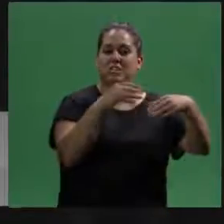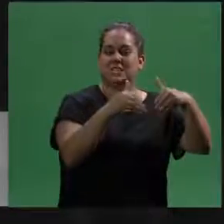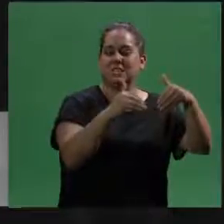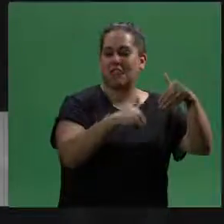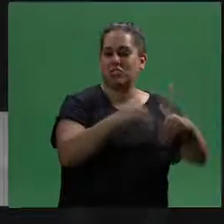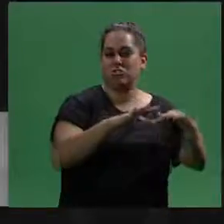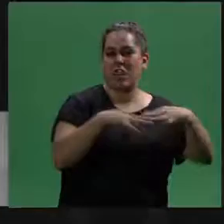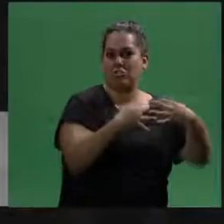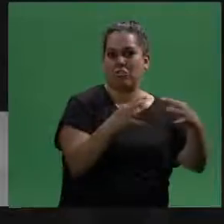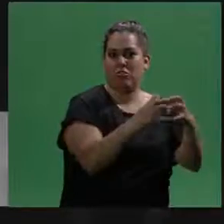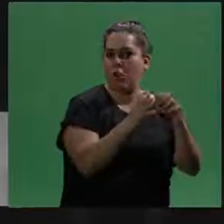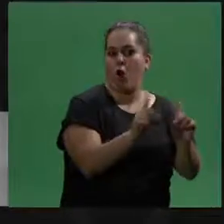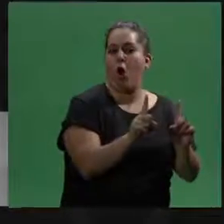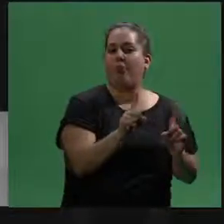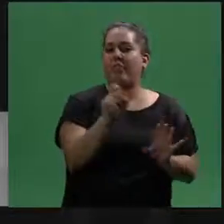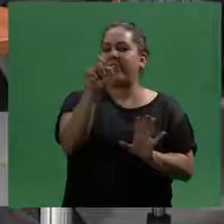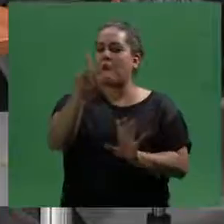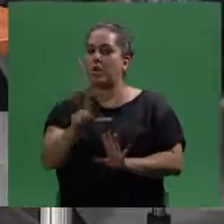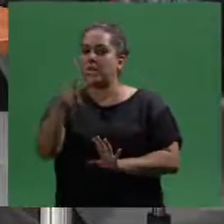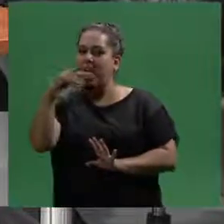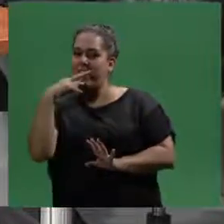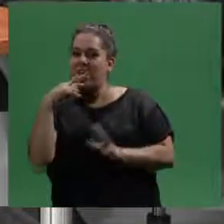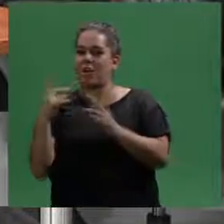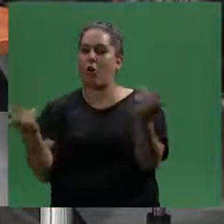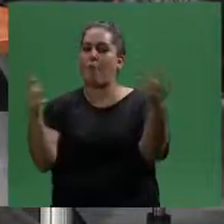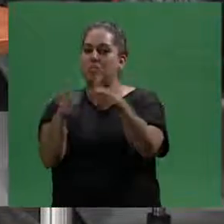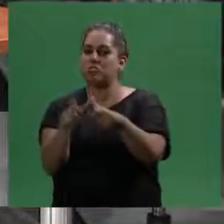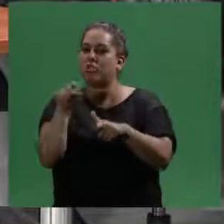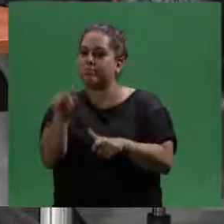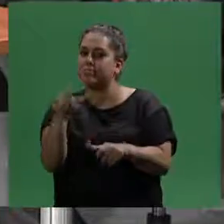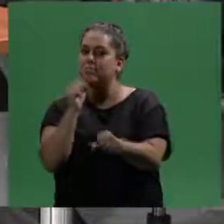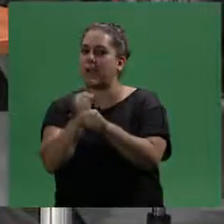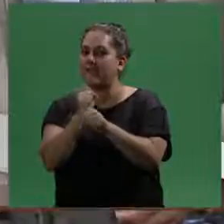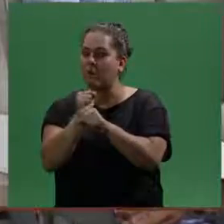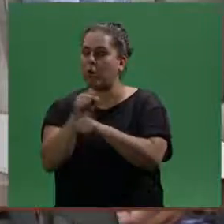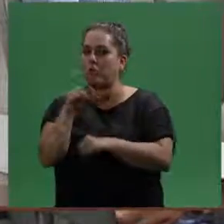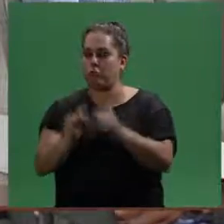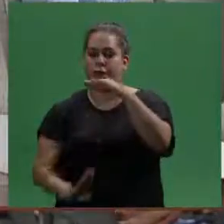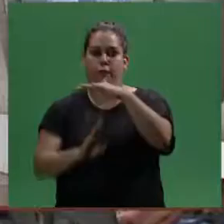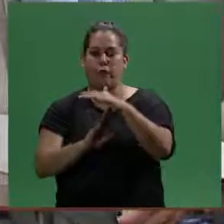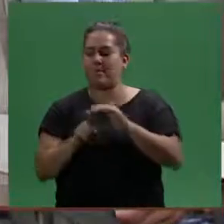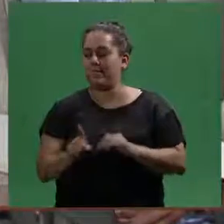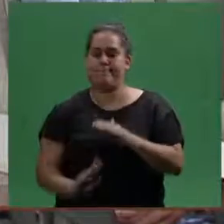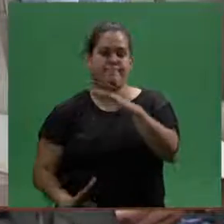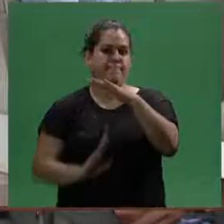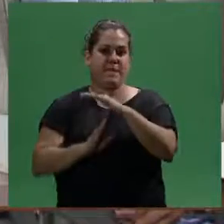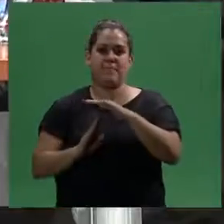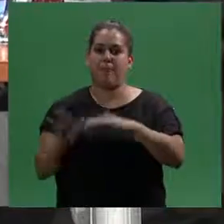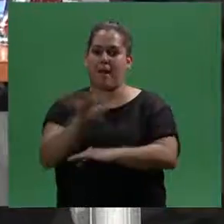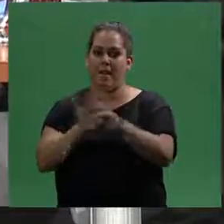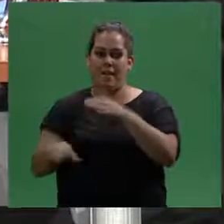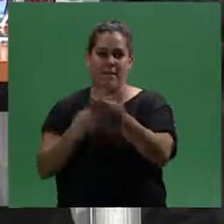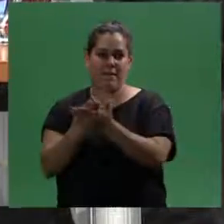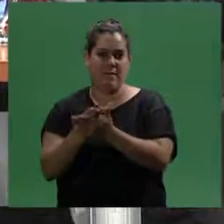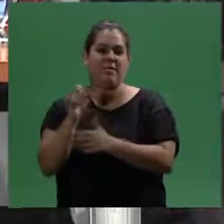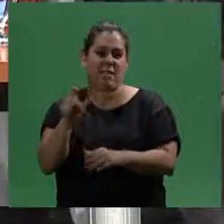lunes a viernes, estas comisiones que, insisto, es donde se hace lo fundamental, el eje principal de la